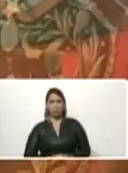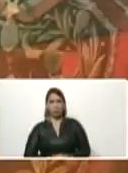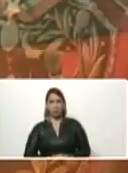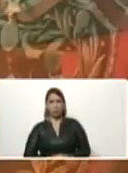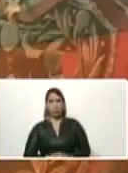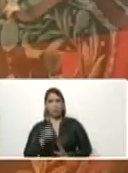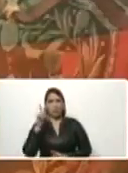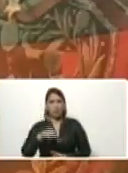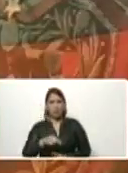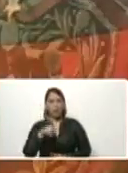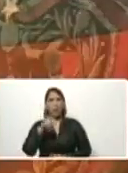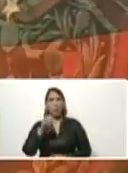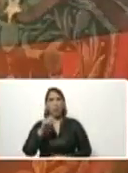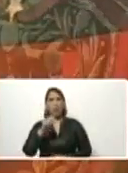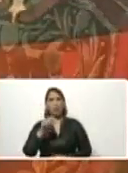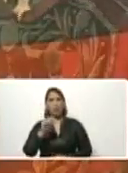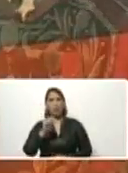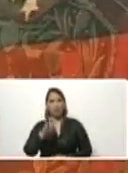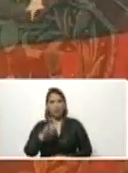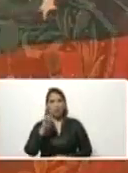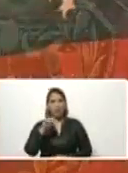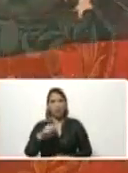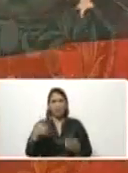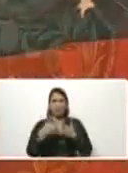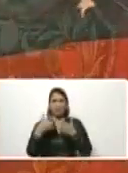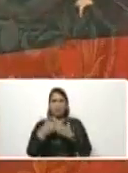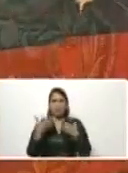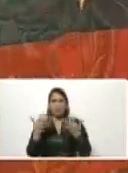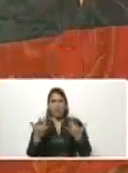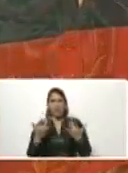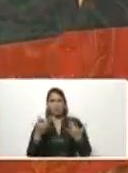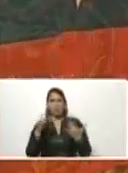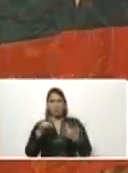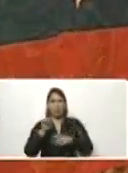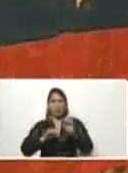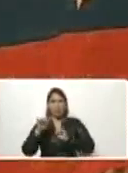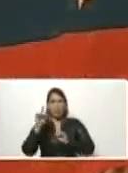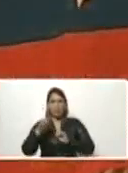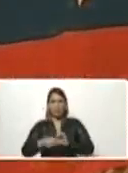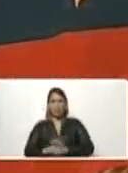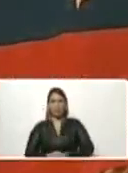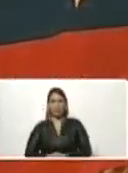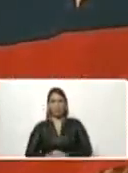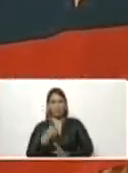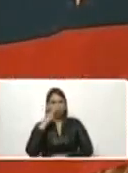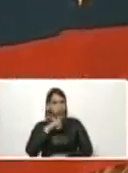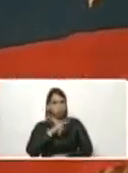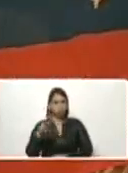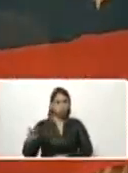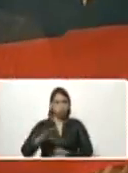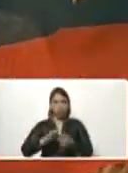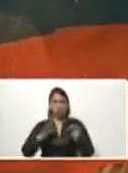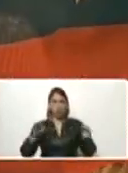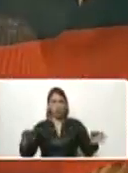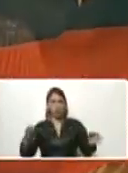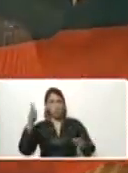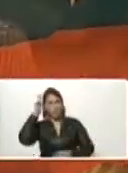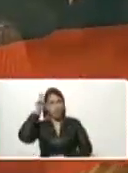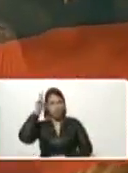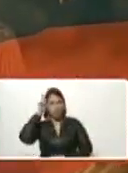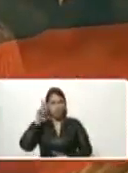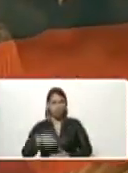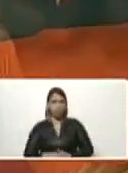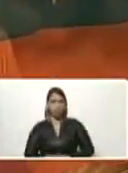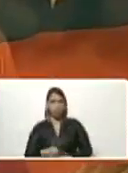Potosí, llevando en sus manos la cuna de Manco Capac y contemplando las cadenas del Perú